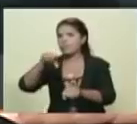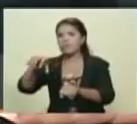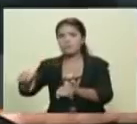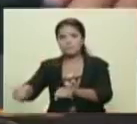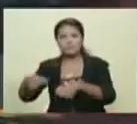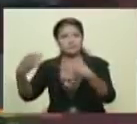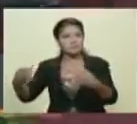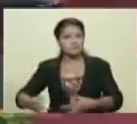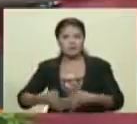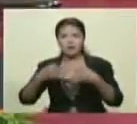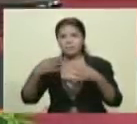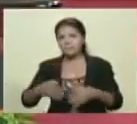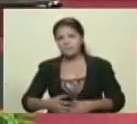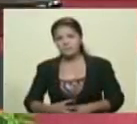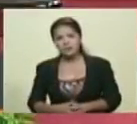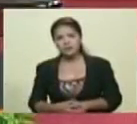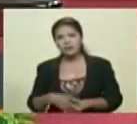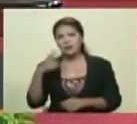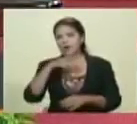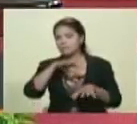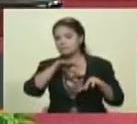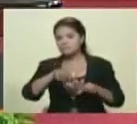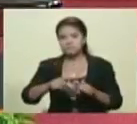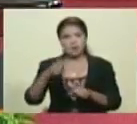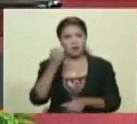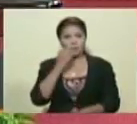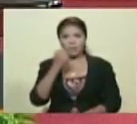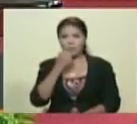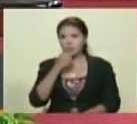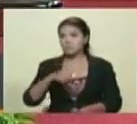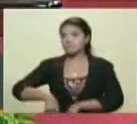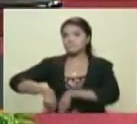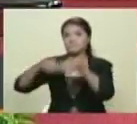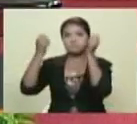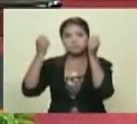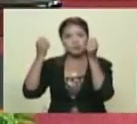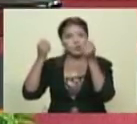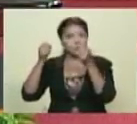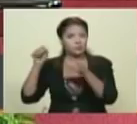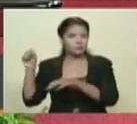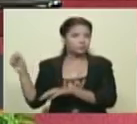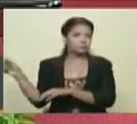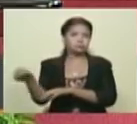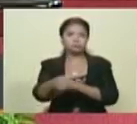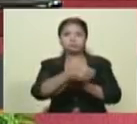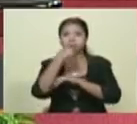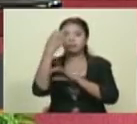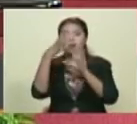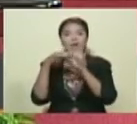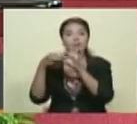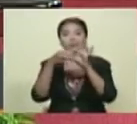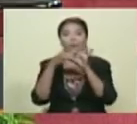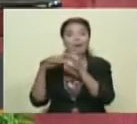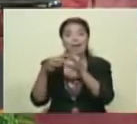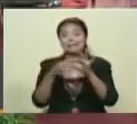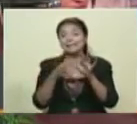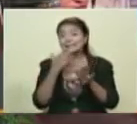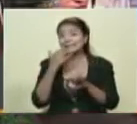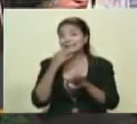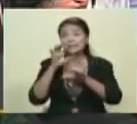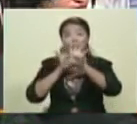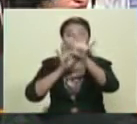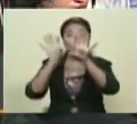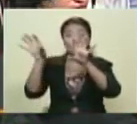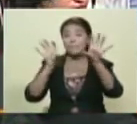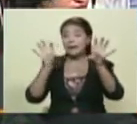invadido, ocupado, vulnerado y avasallado la soberanía de casi todos los